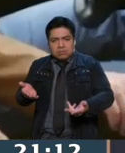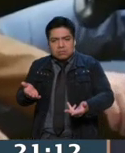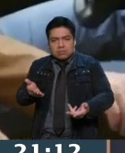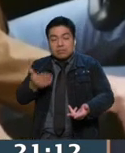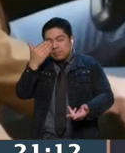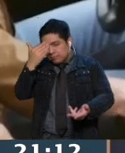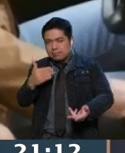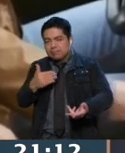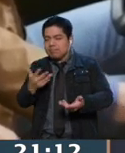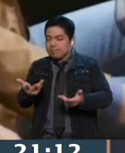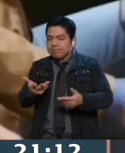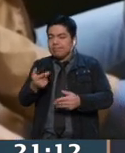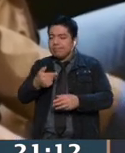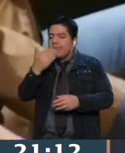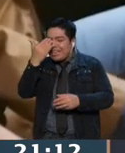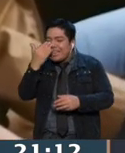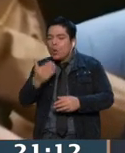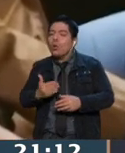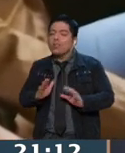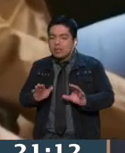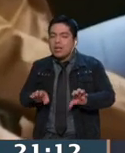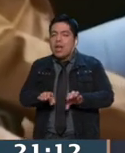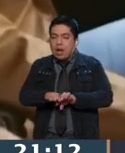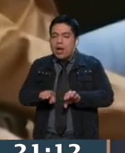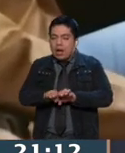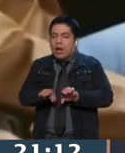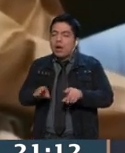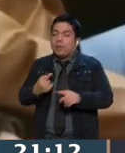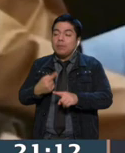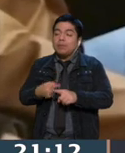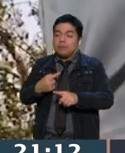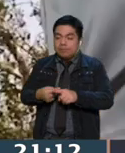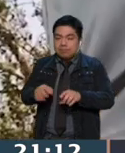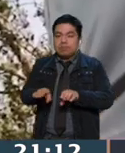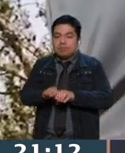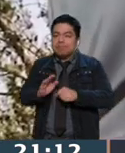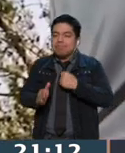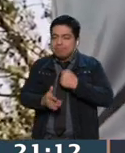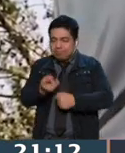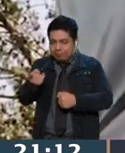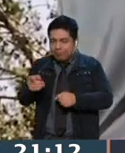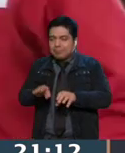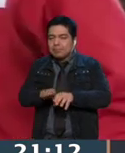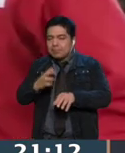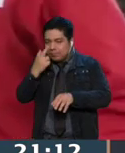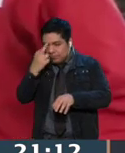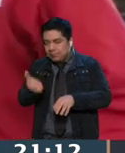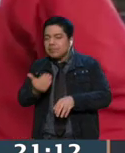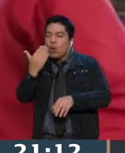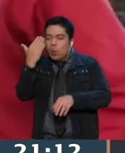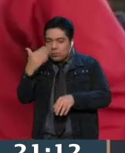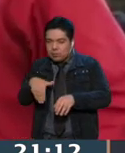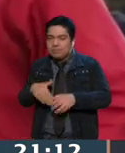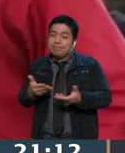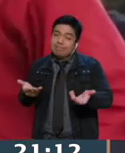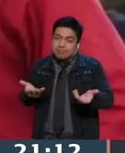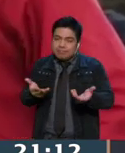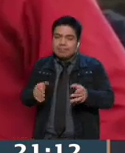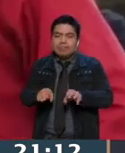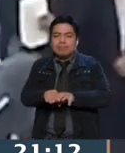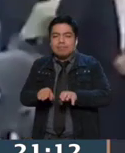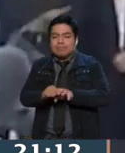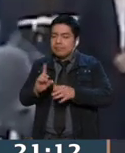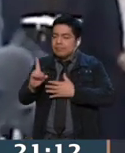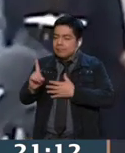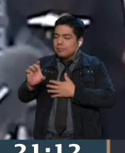de lo que se trata por la forma y por el fondo en la que fue publicada, que se trata de una intromisión de la